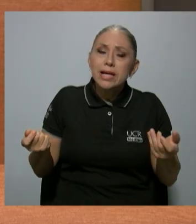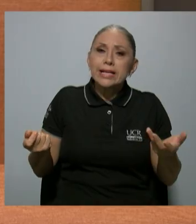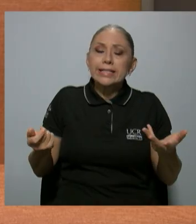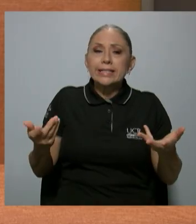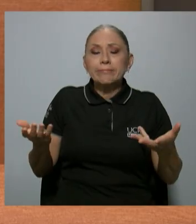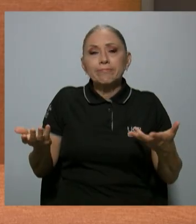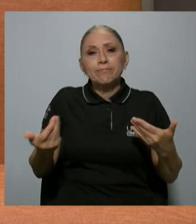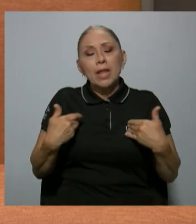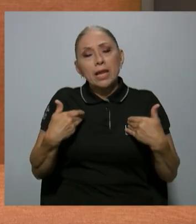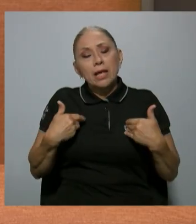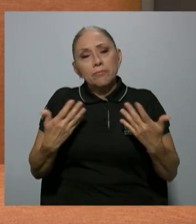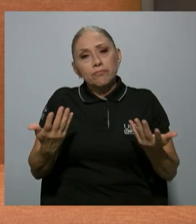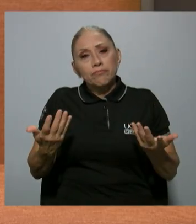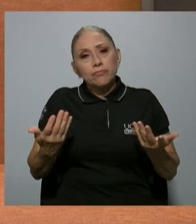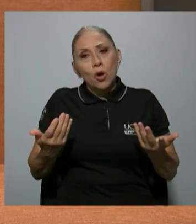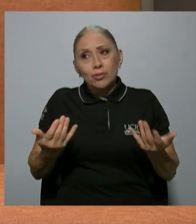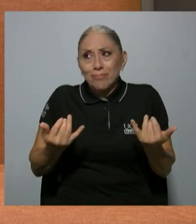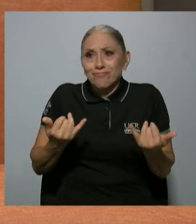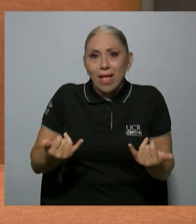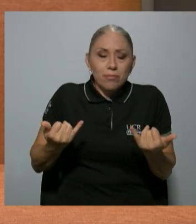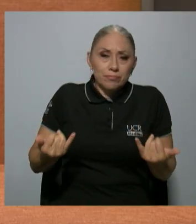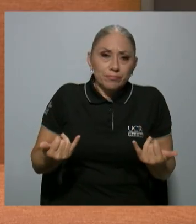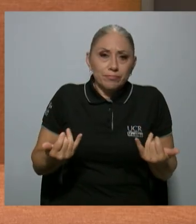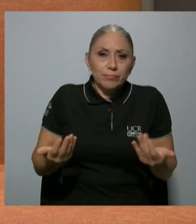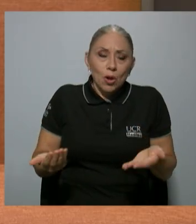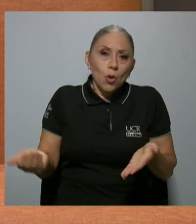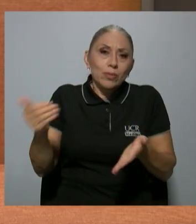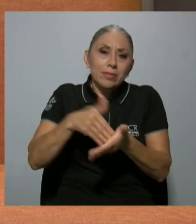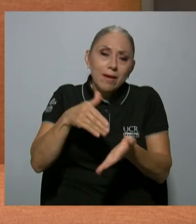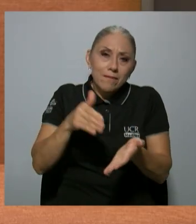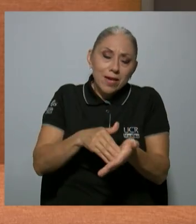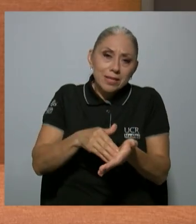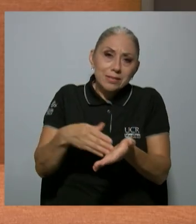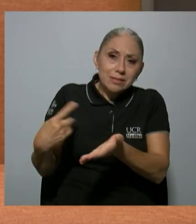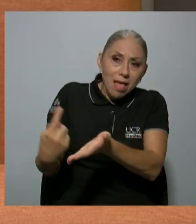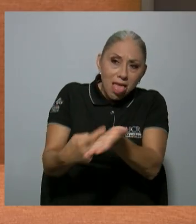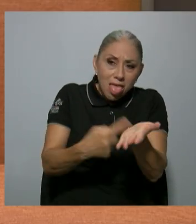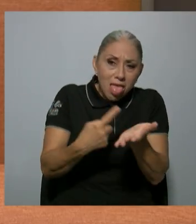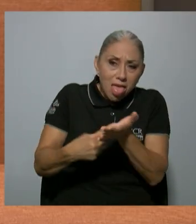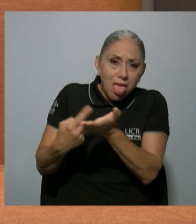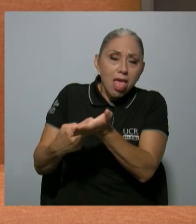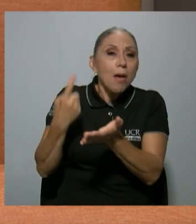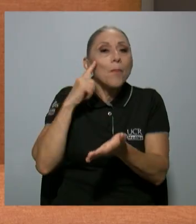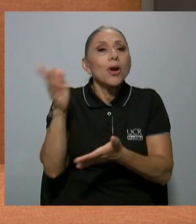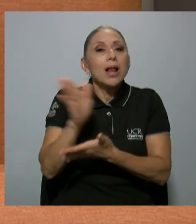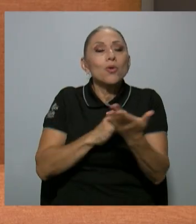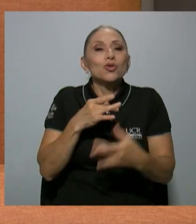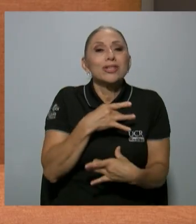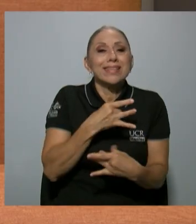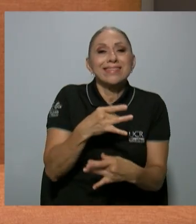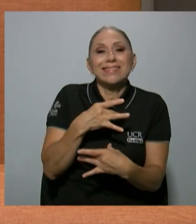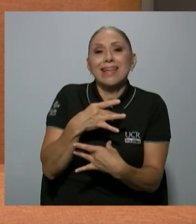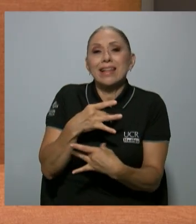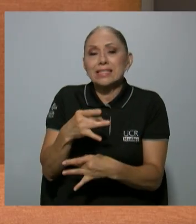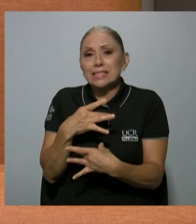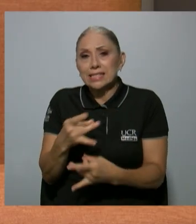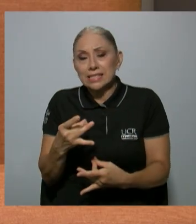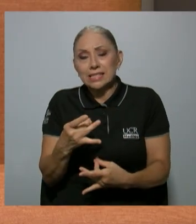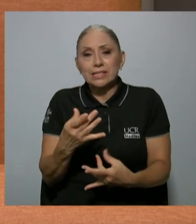alguna manera, se ha vuelto a poner en la palestra nacional por algunos intereses que me parecen pues muy